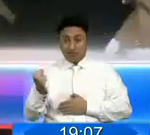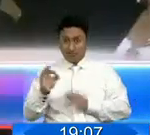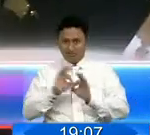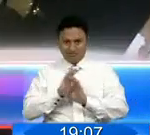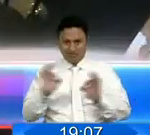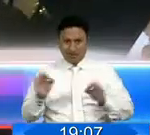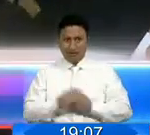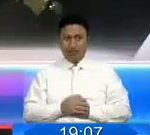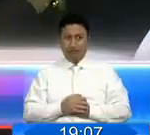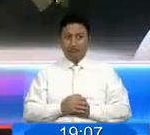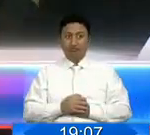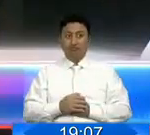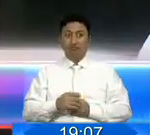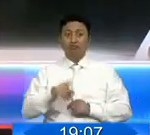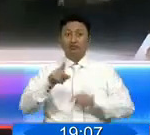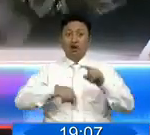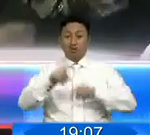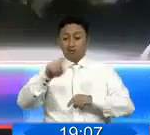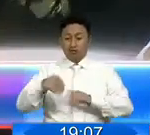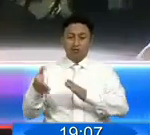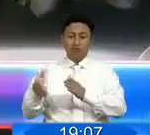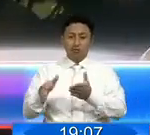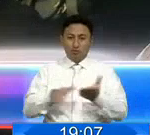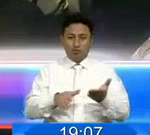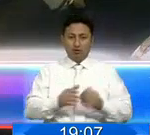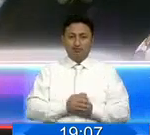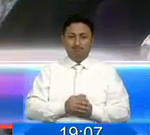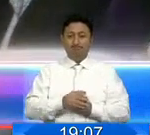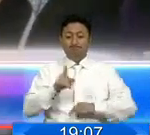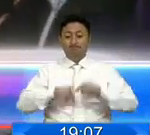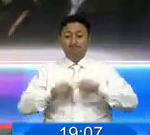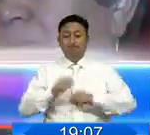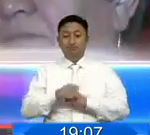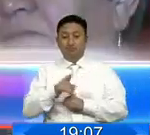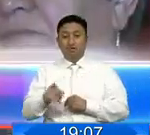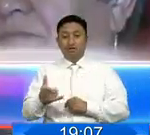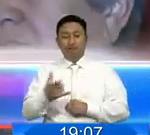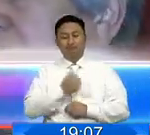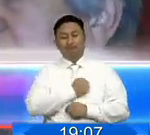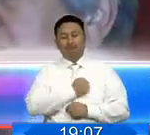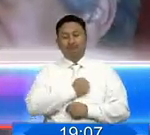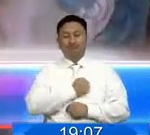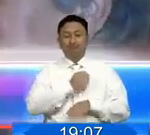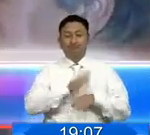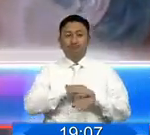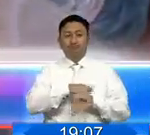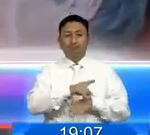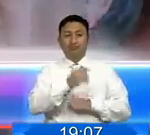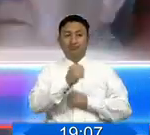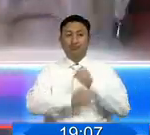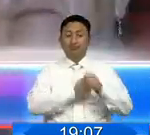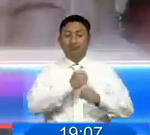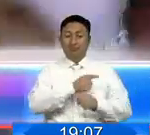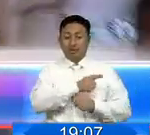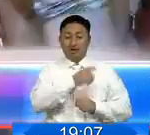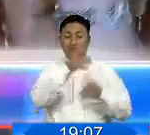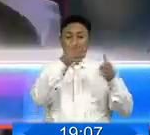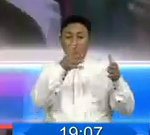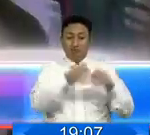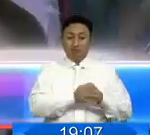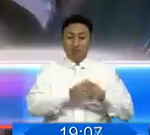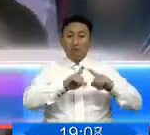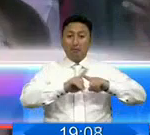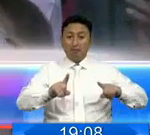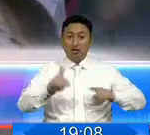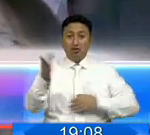compensaciones. Muchos ya se han ido de este mundo. A sus amigos eso les duele, pues entregaron toda su vida a la enseñanza, pero no pudieron